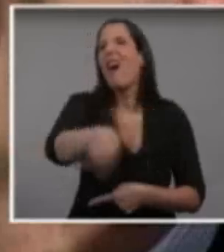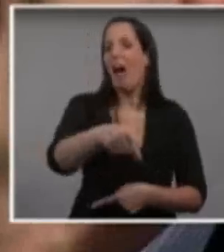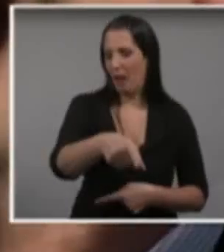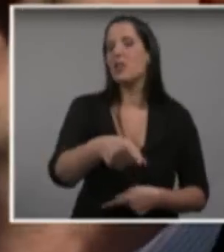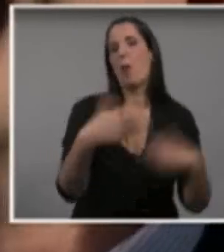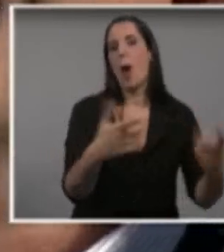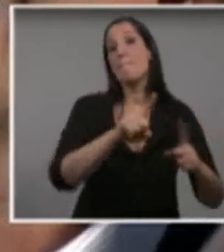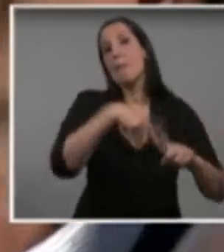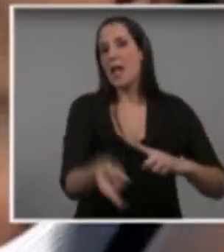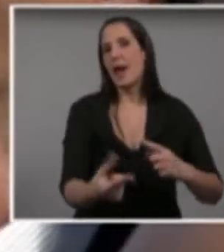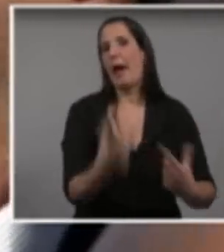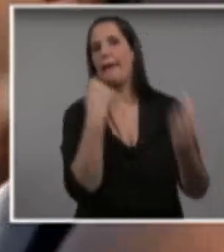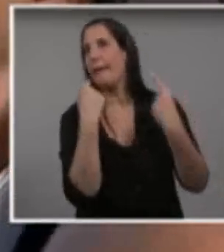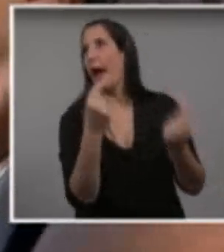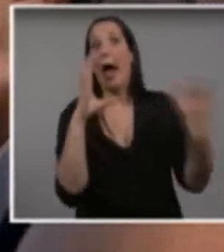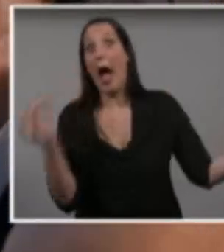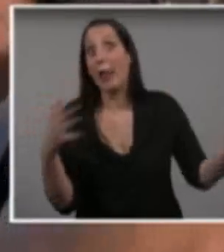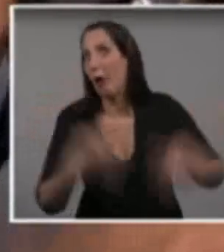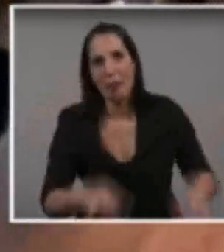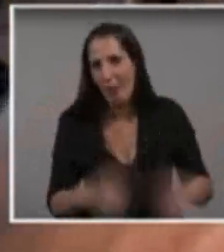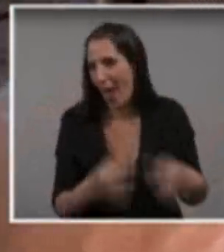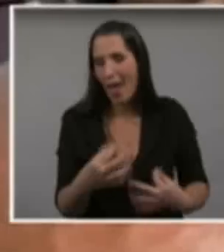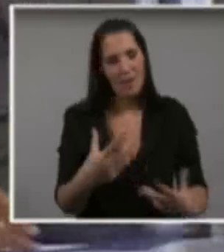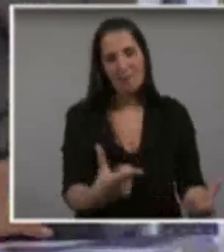de alguna cosa que tengan que hablar.